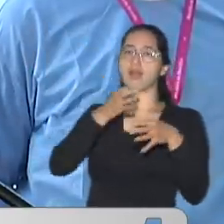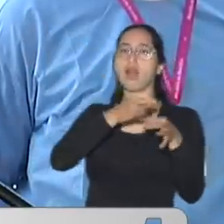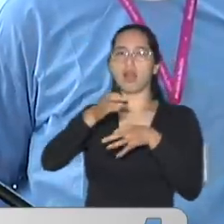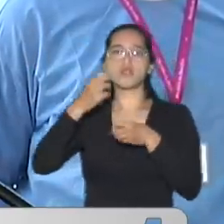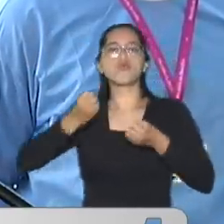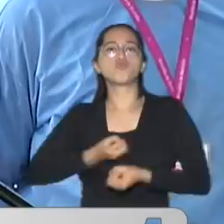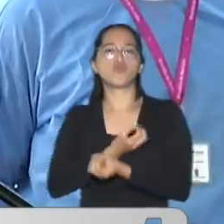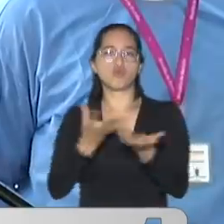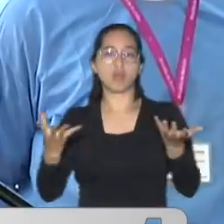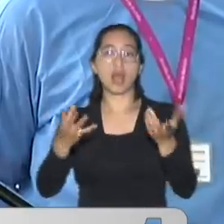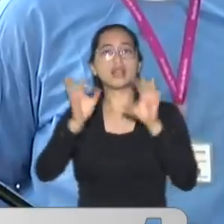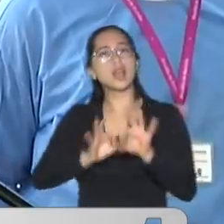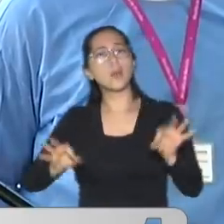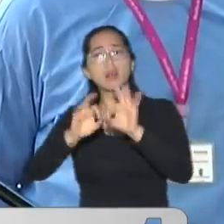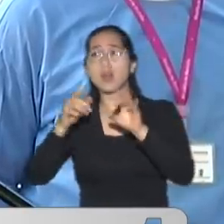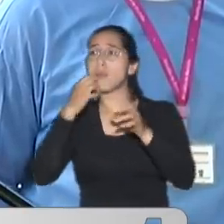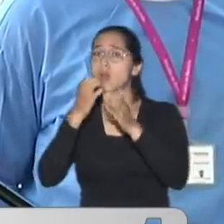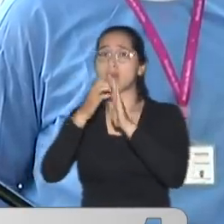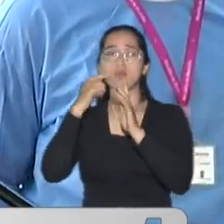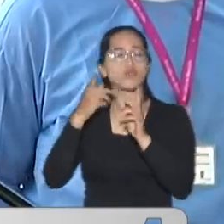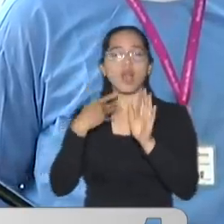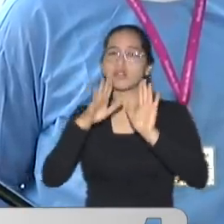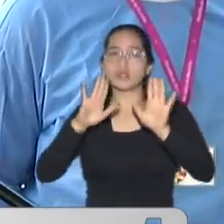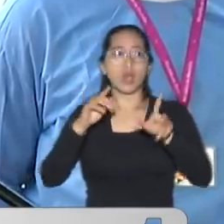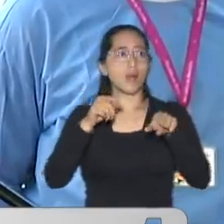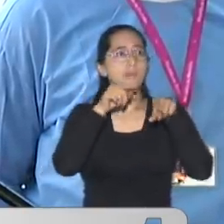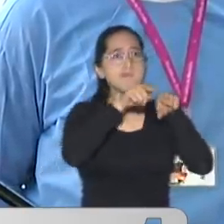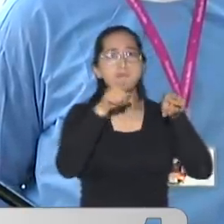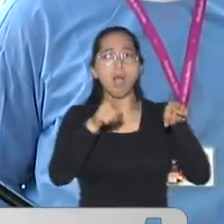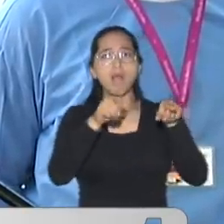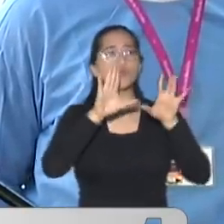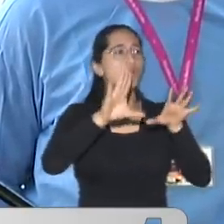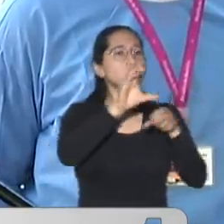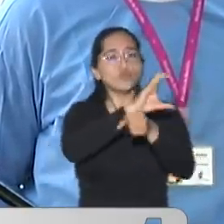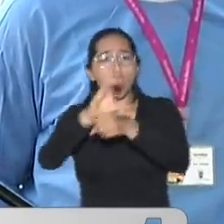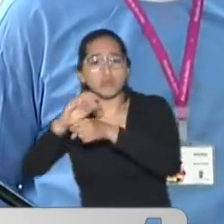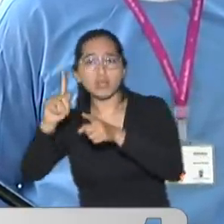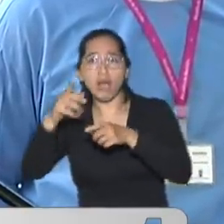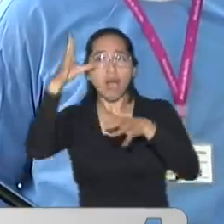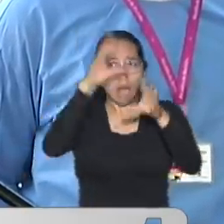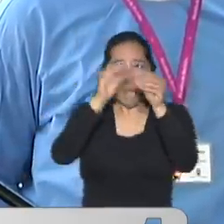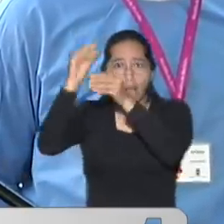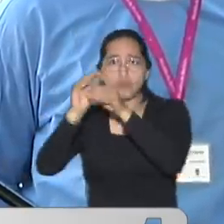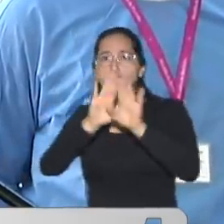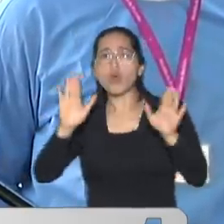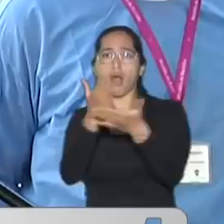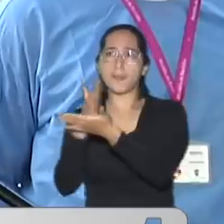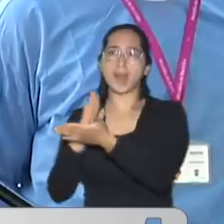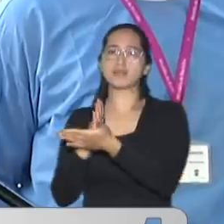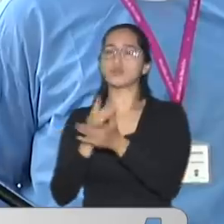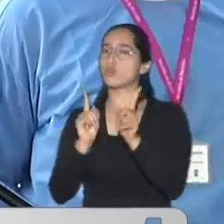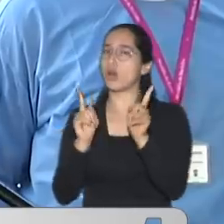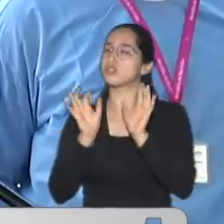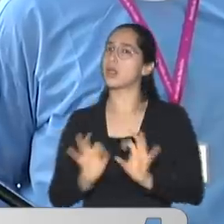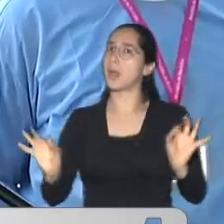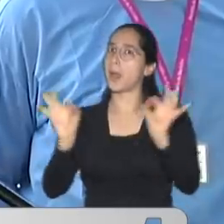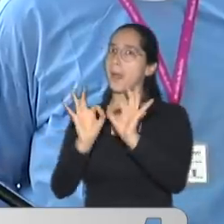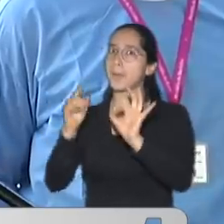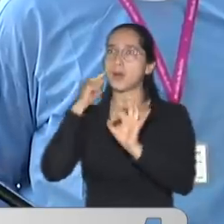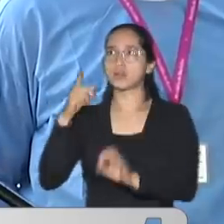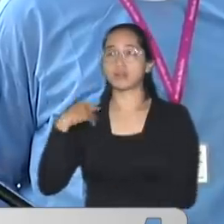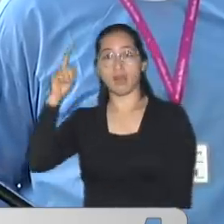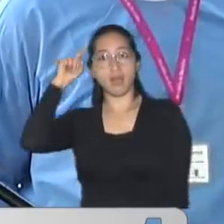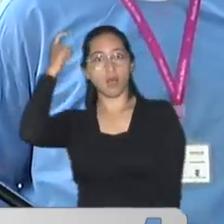y por eso tiene que haber una sola línea de negociación que tiene que ser nacional. Además, ¿cómo van a competir las alcaldías con el poder